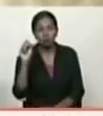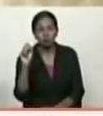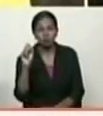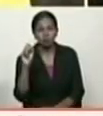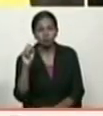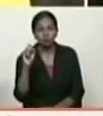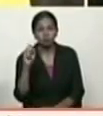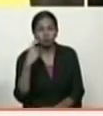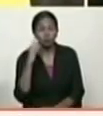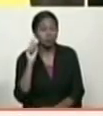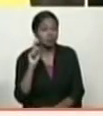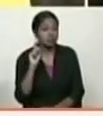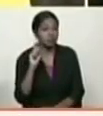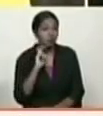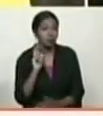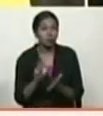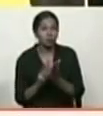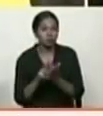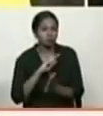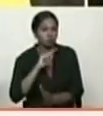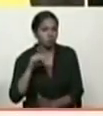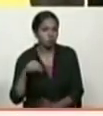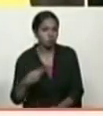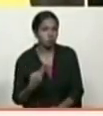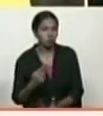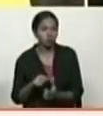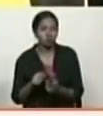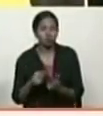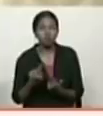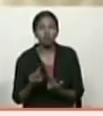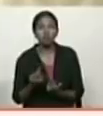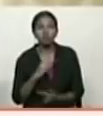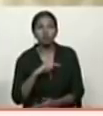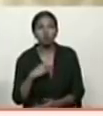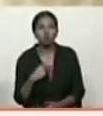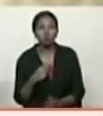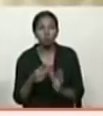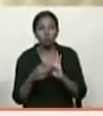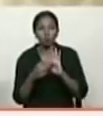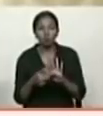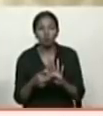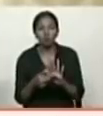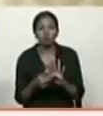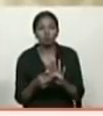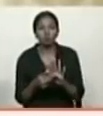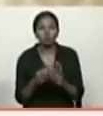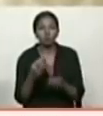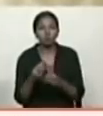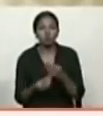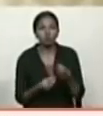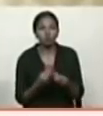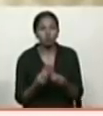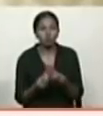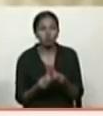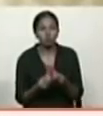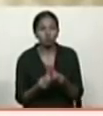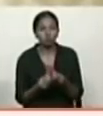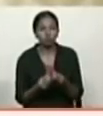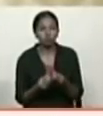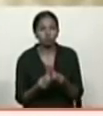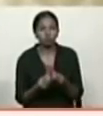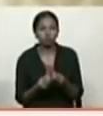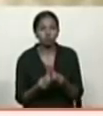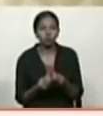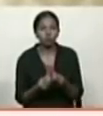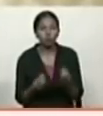sino que es necesaria la aprobación nuestra. Nosotros estamos también haciendo propuestas al respecto. En el momento que hay un acuerdo entre